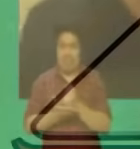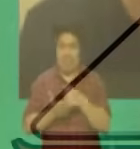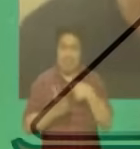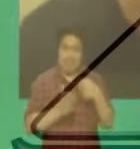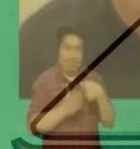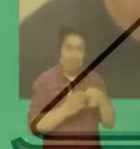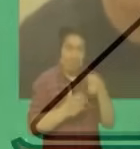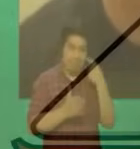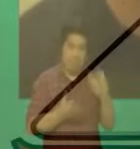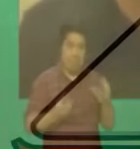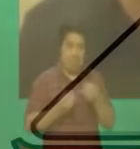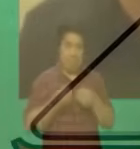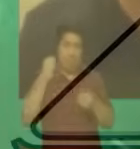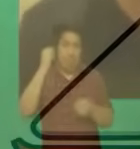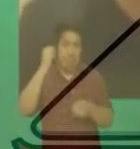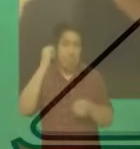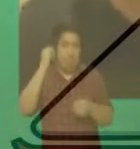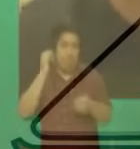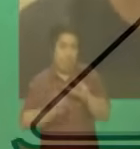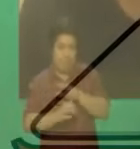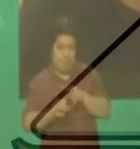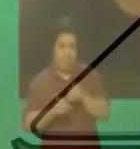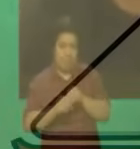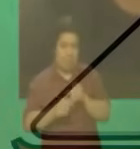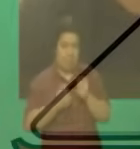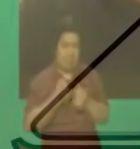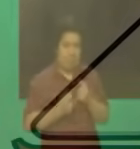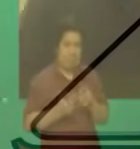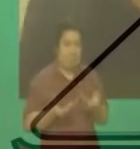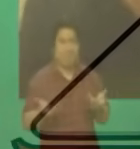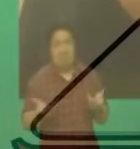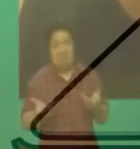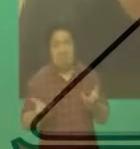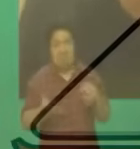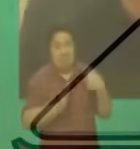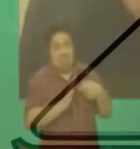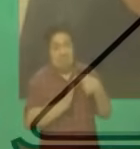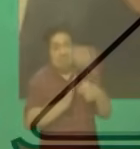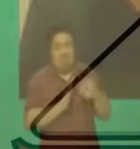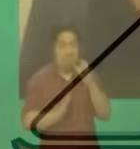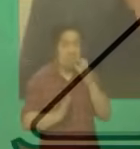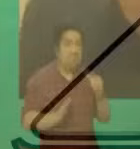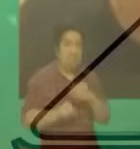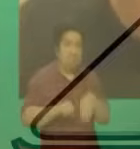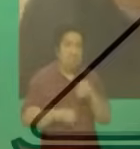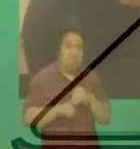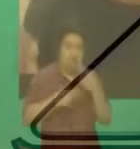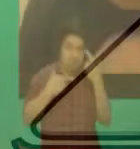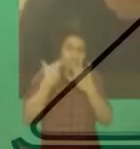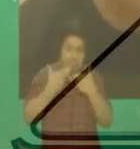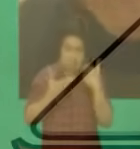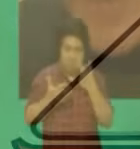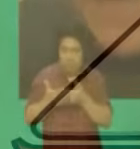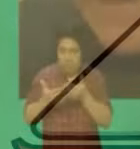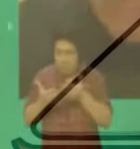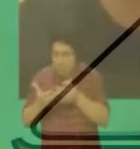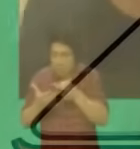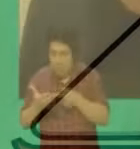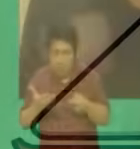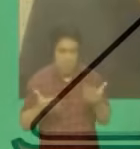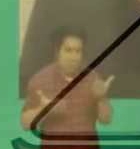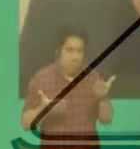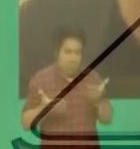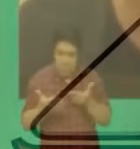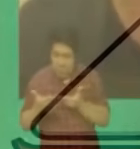archivo que venía con este video, donde daban la fecha. Yo no iba a publicar eso porque dije, a ver, el video habla por sí mismo, ¿no? Chequé que fuera él. Antes de publicarlo lo